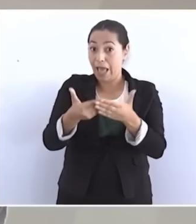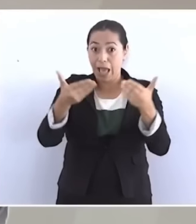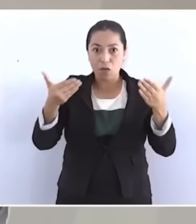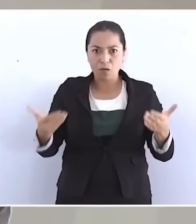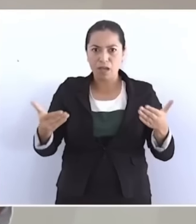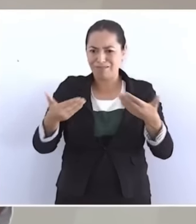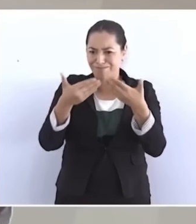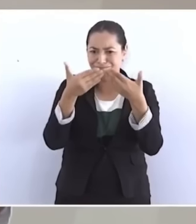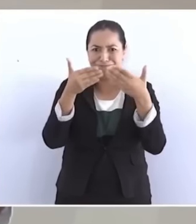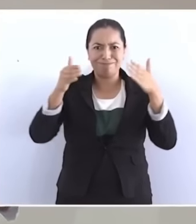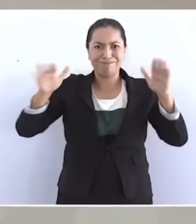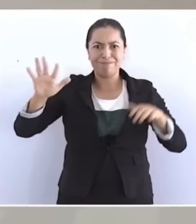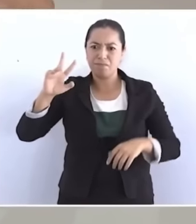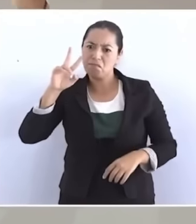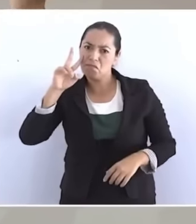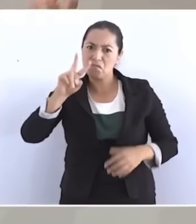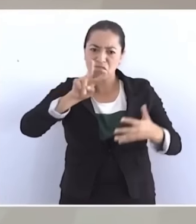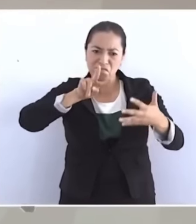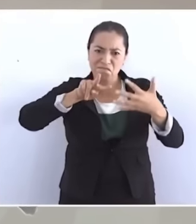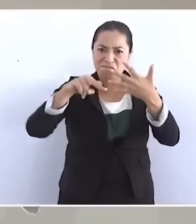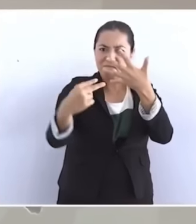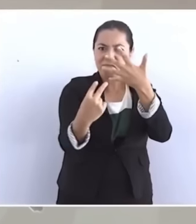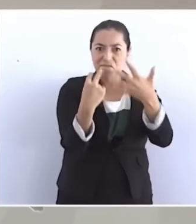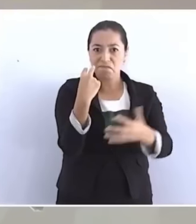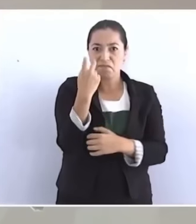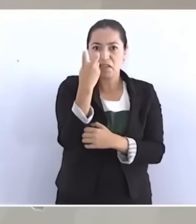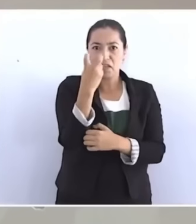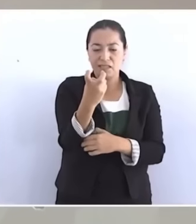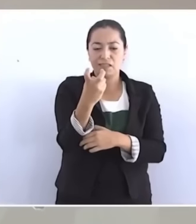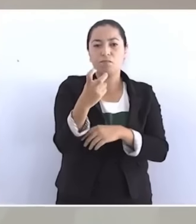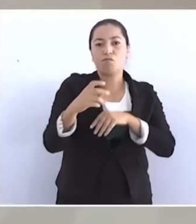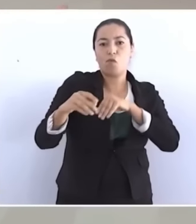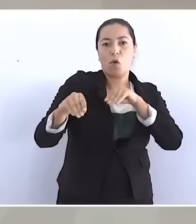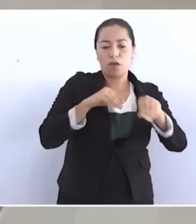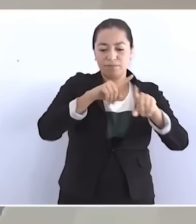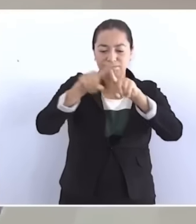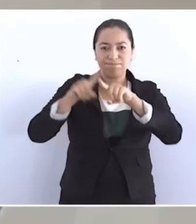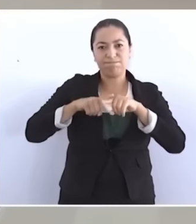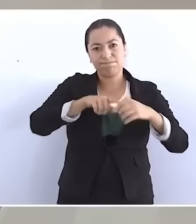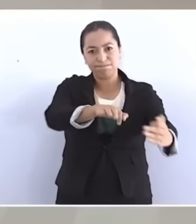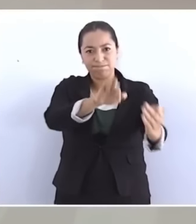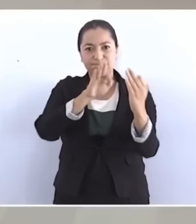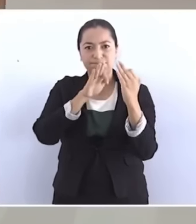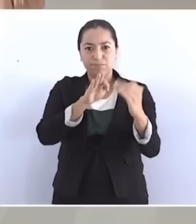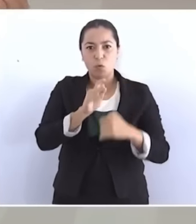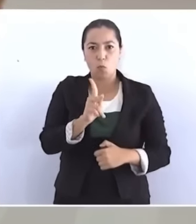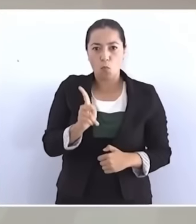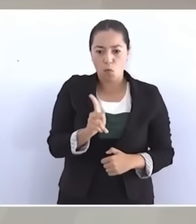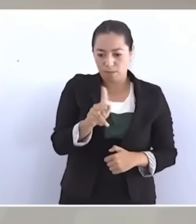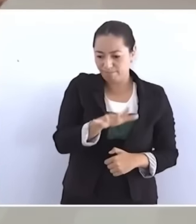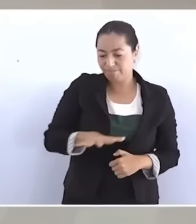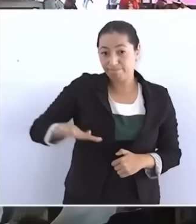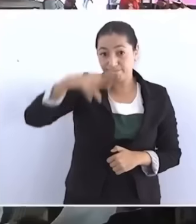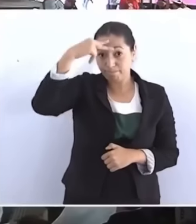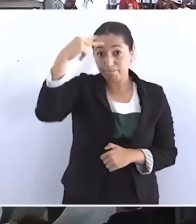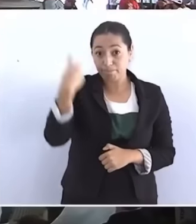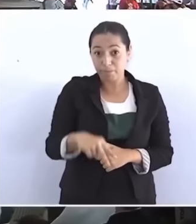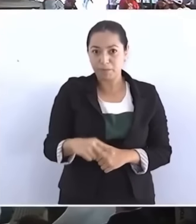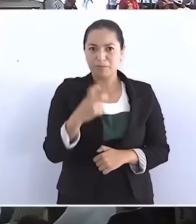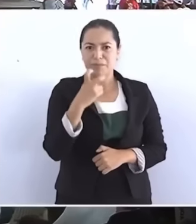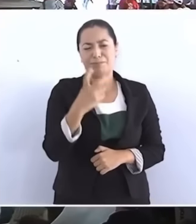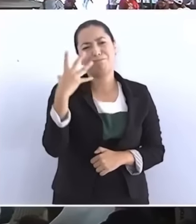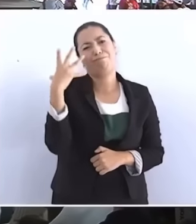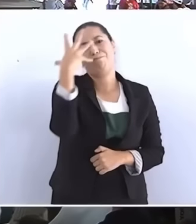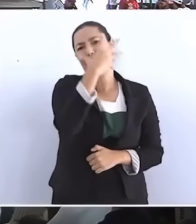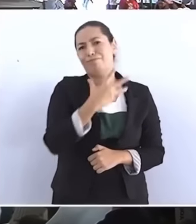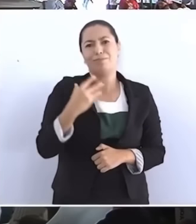nuestro movimiento, que se hace de frente al pueblo de México. Y es algo hermoso, único, histórico, y